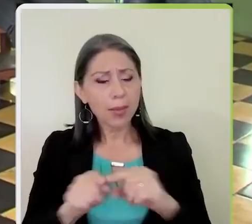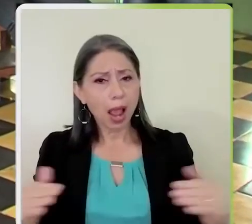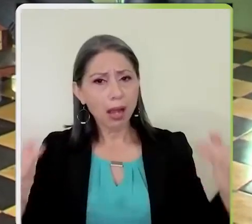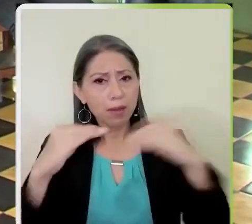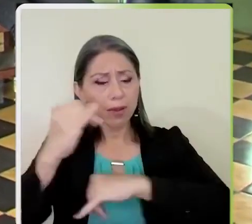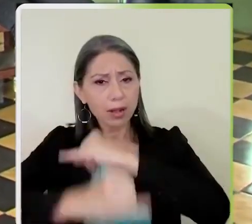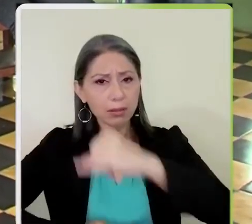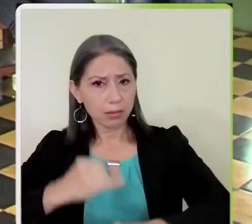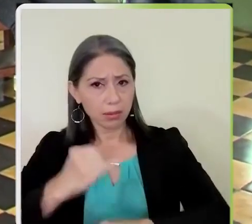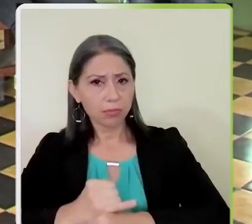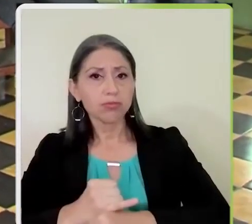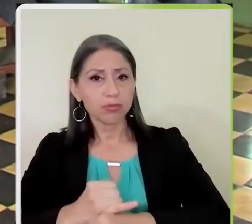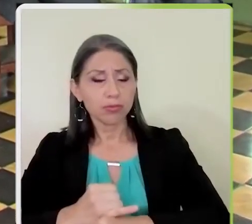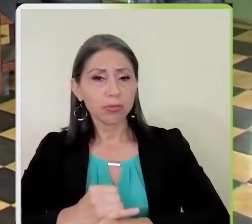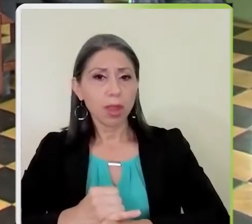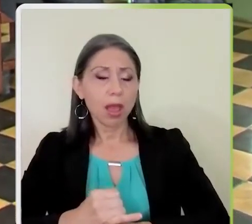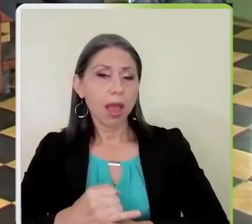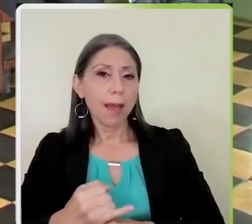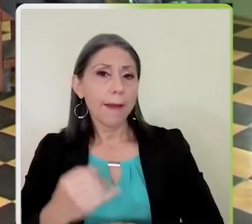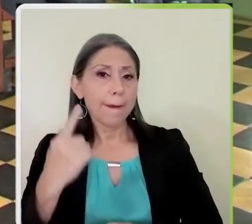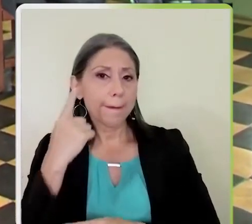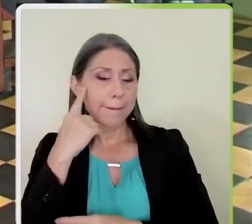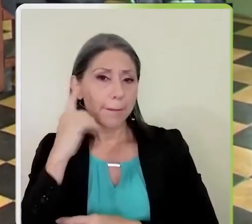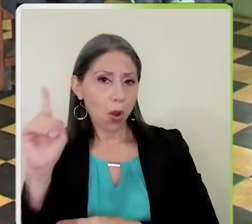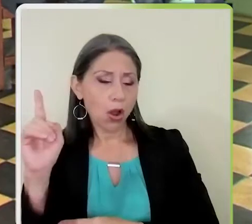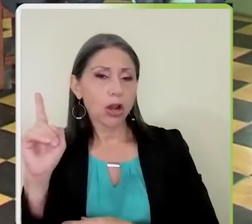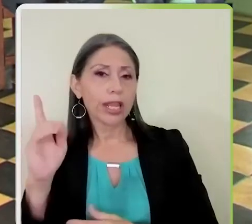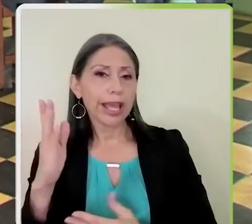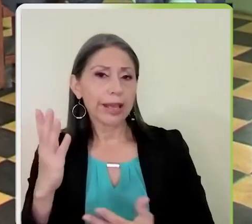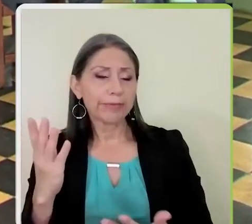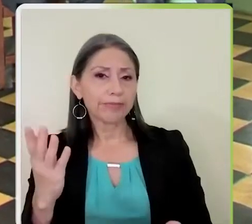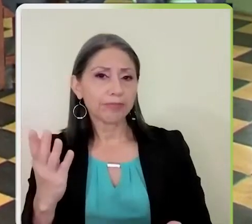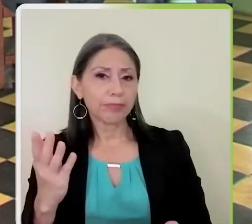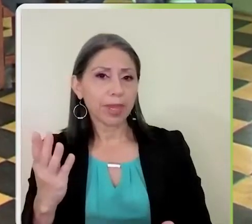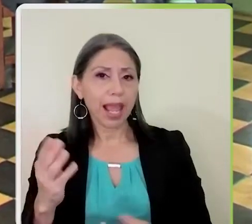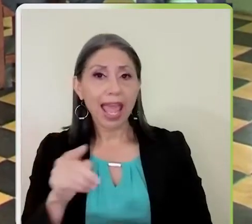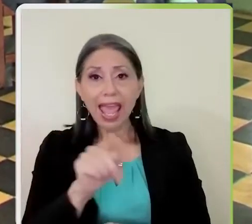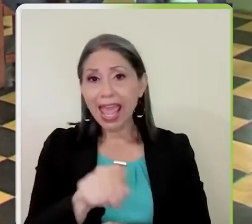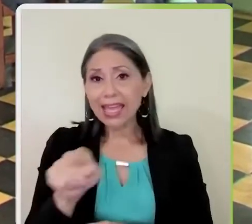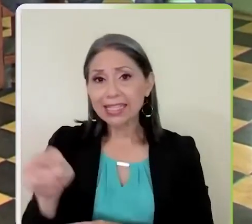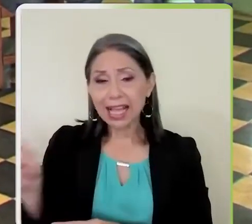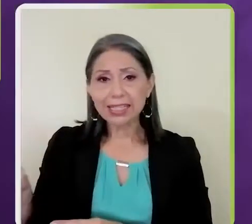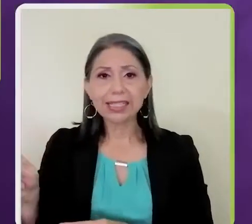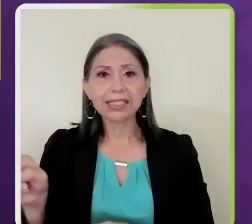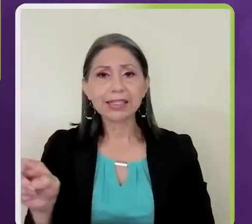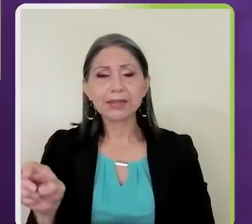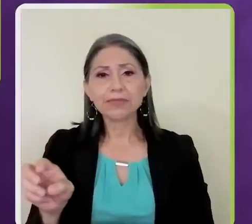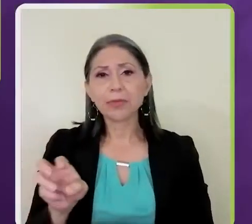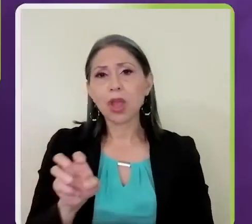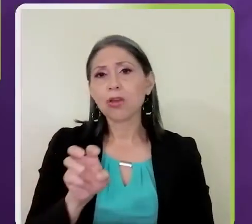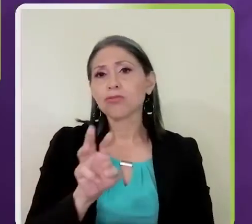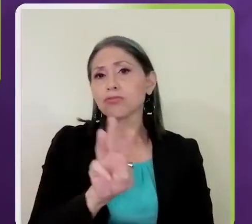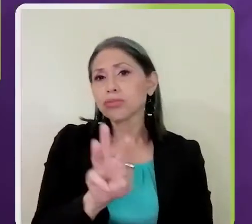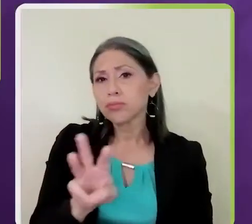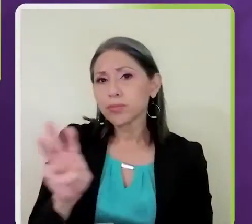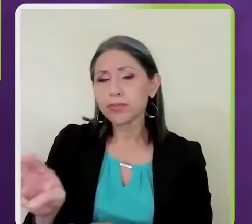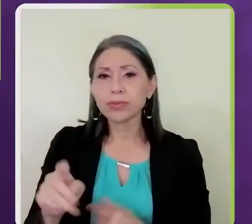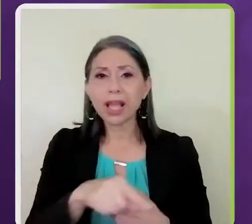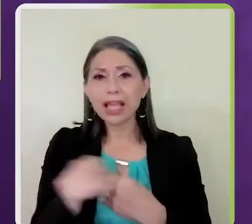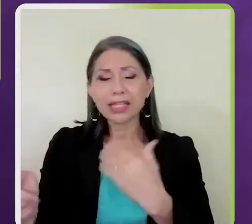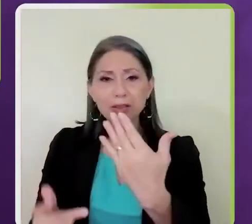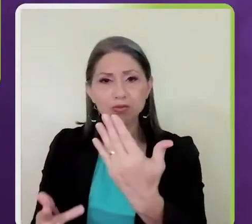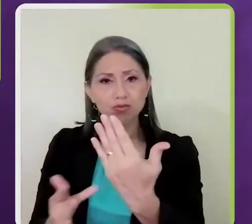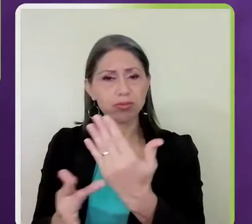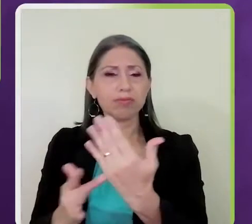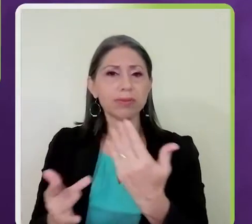internacional, precisamente por la accesibilidad de esas fuentes y de manera, por así decirlo, casera